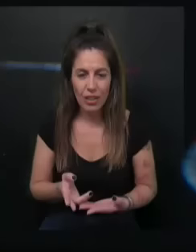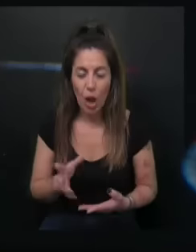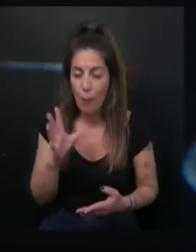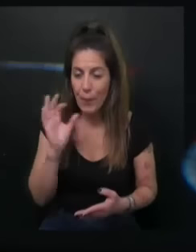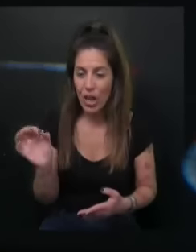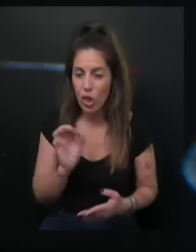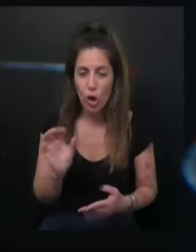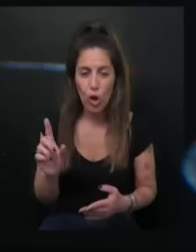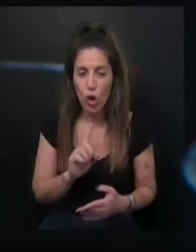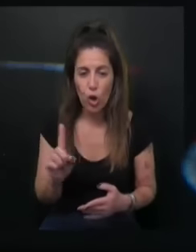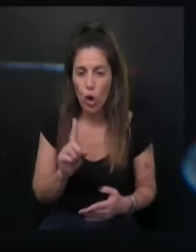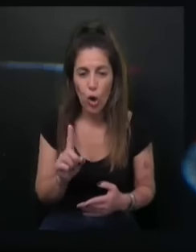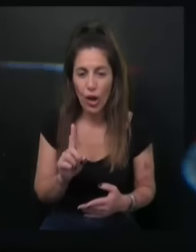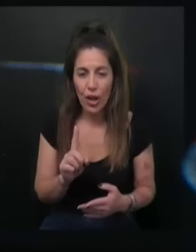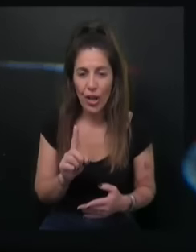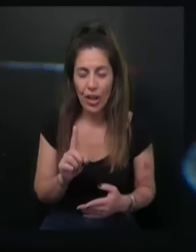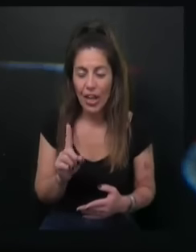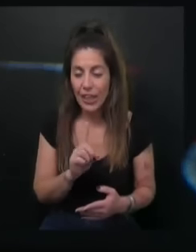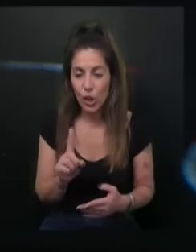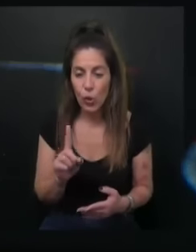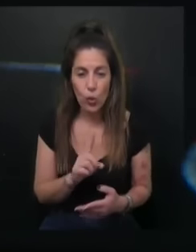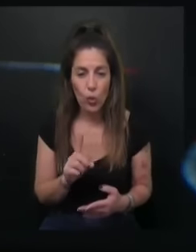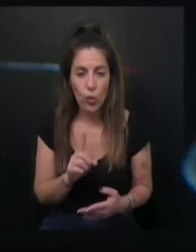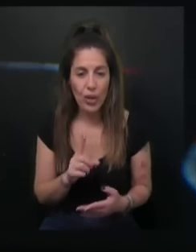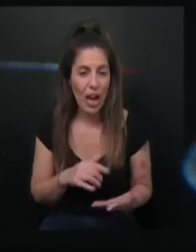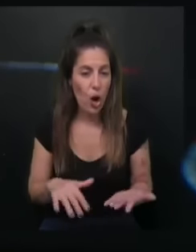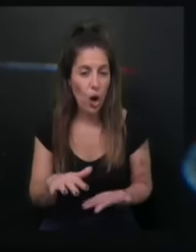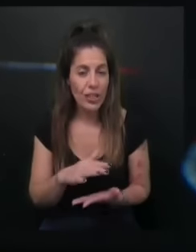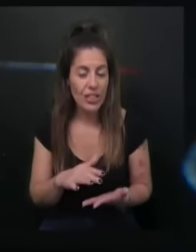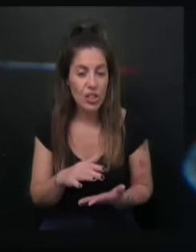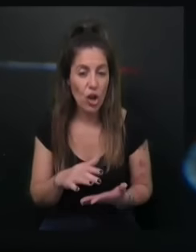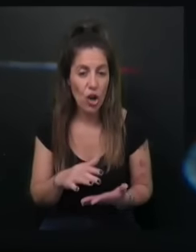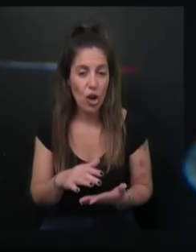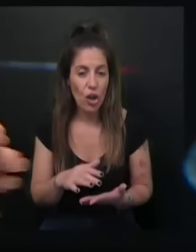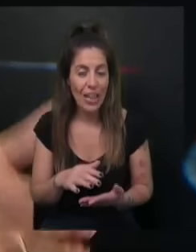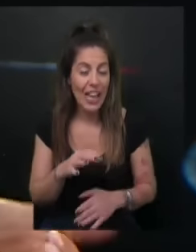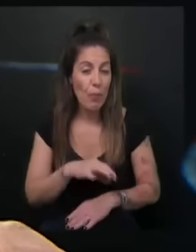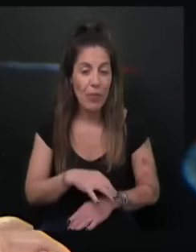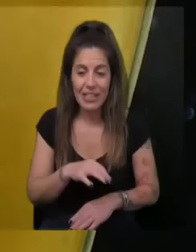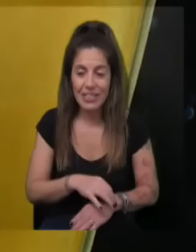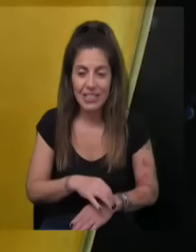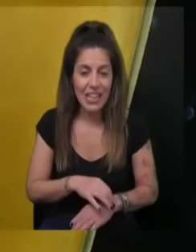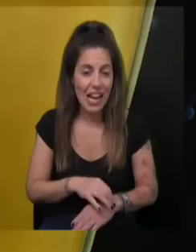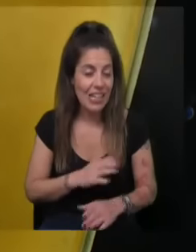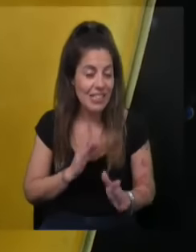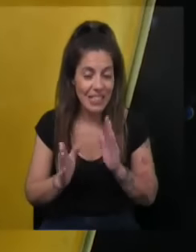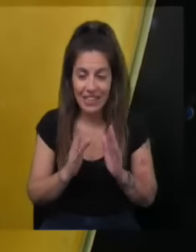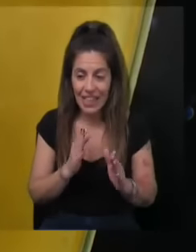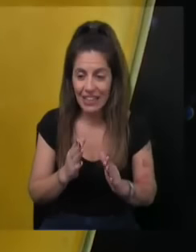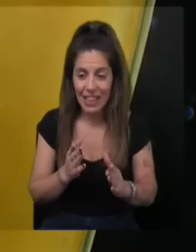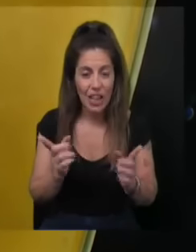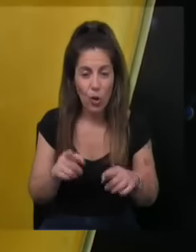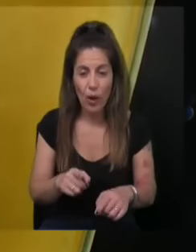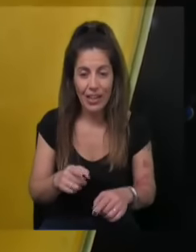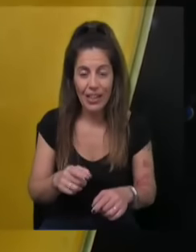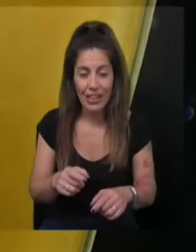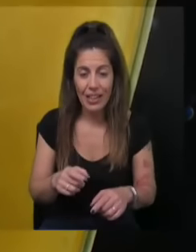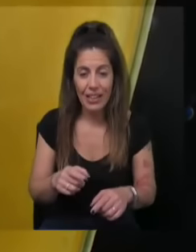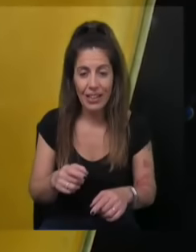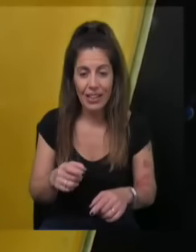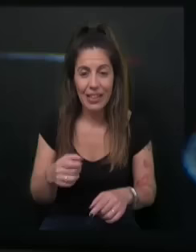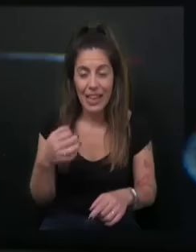no hay ningú ninguna este condición clínica que en medicina se trate como se tratan las dependencias